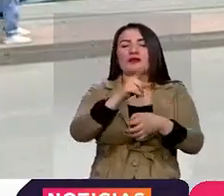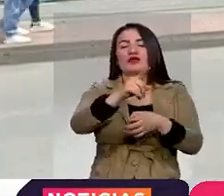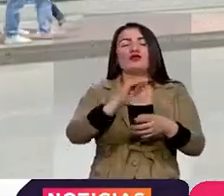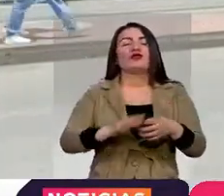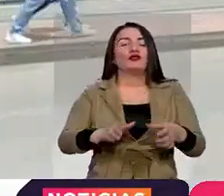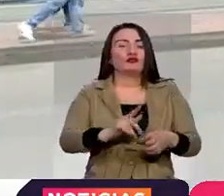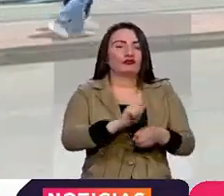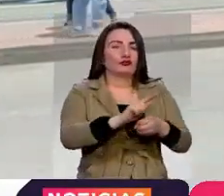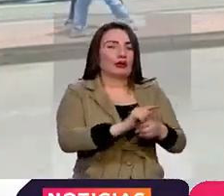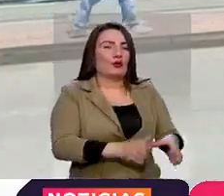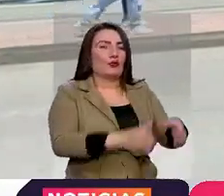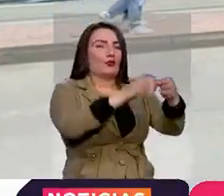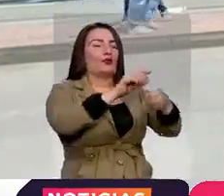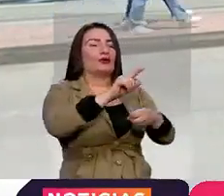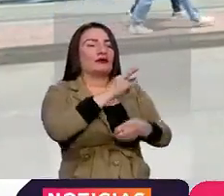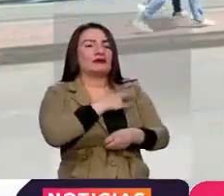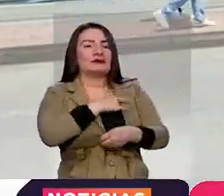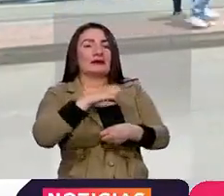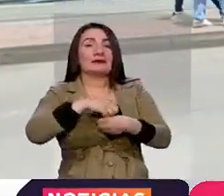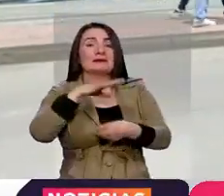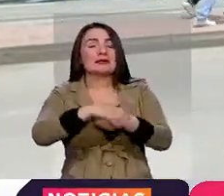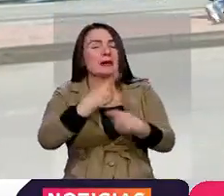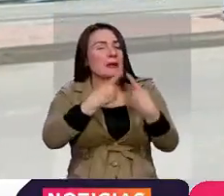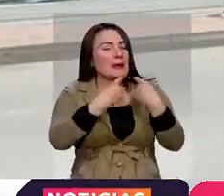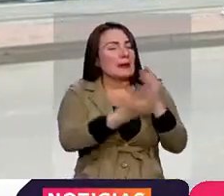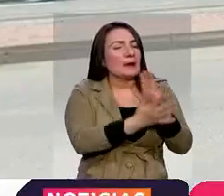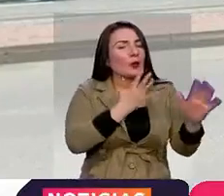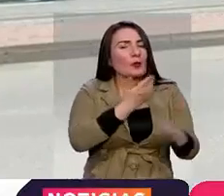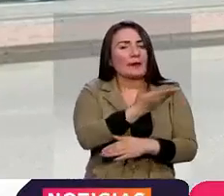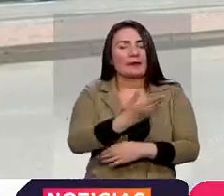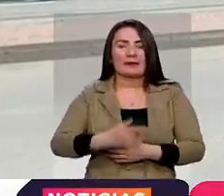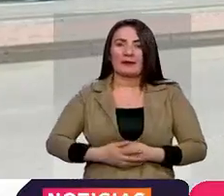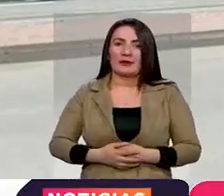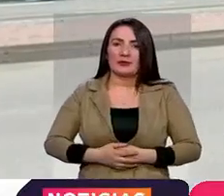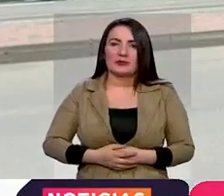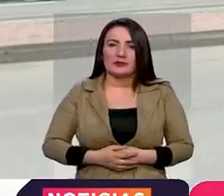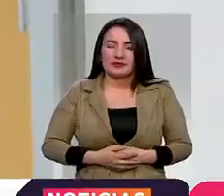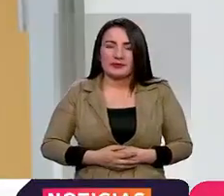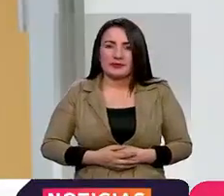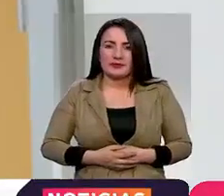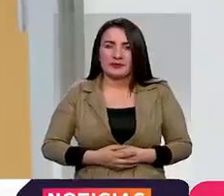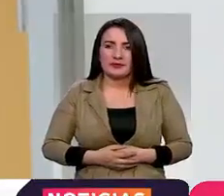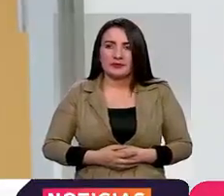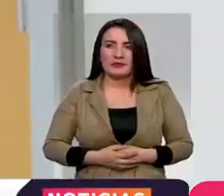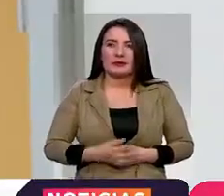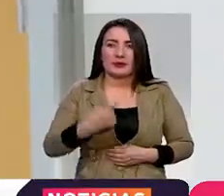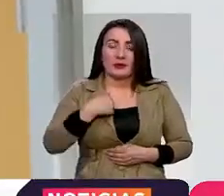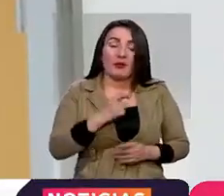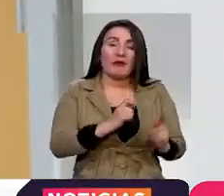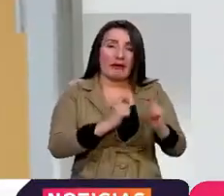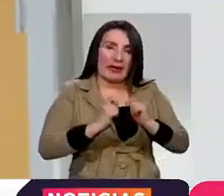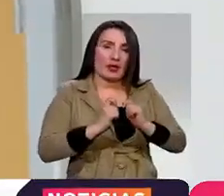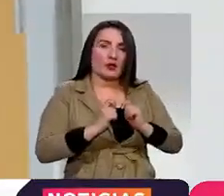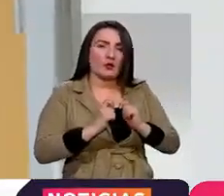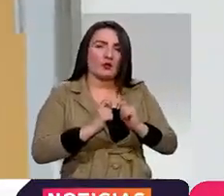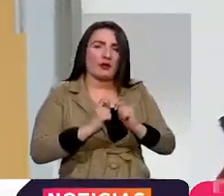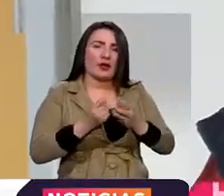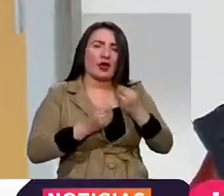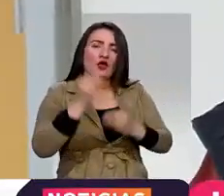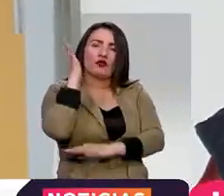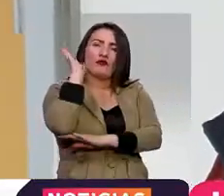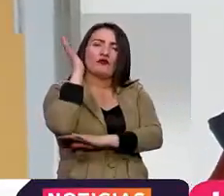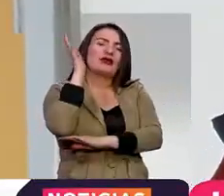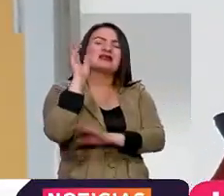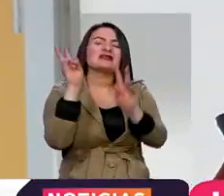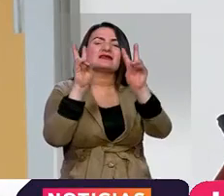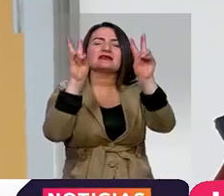estuvimos conversando con ellos y esto fue lo que nos contaron tengo mi cargo una conferencia